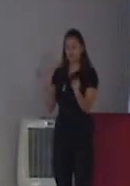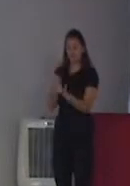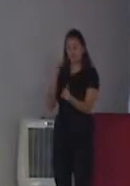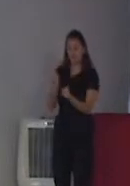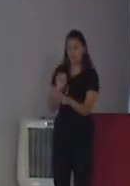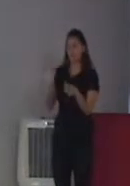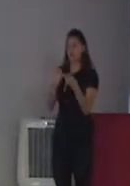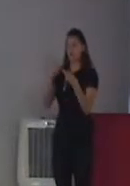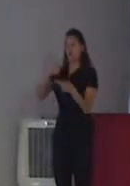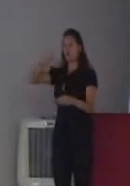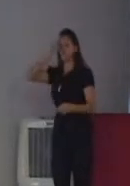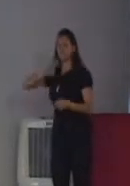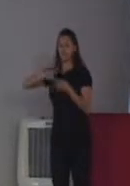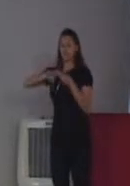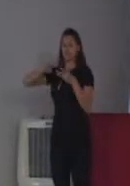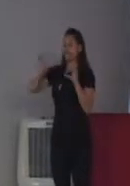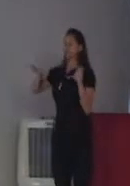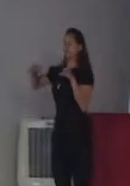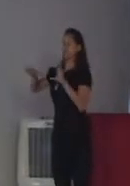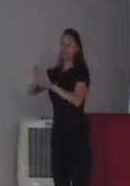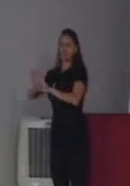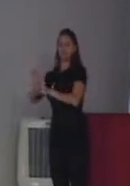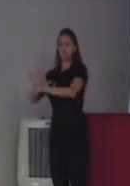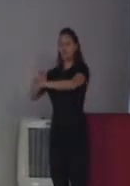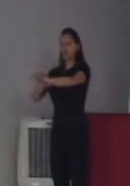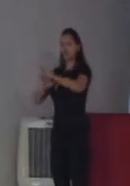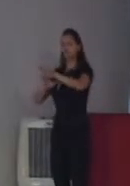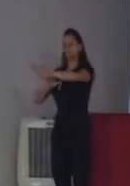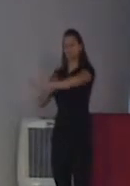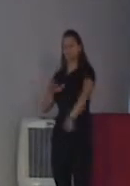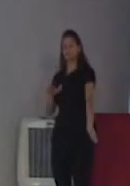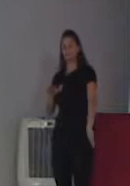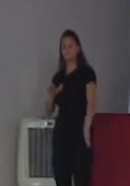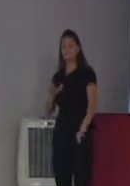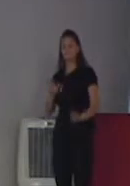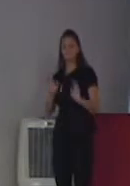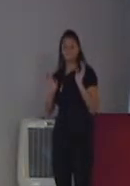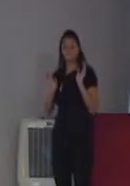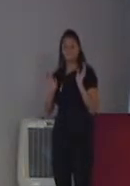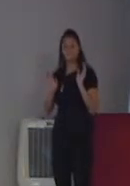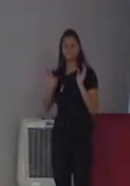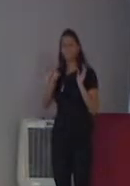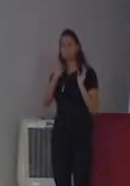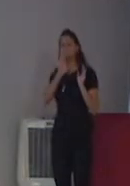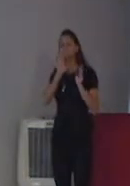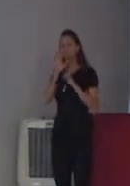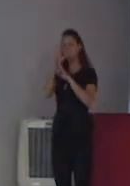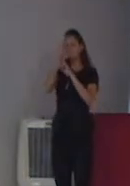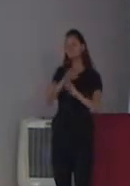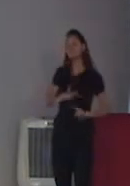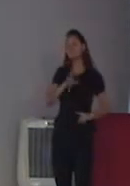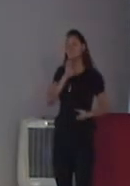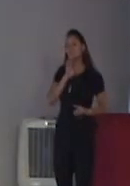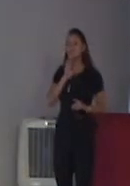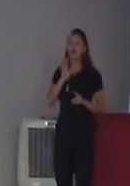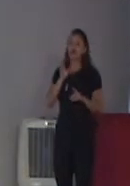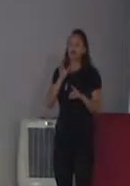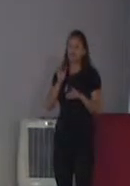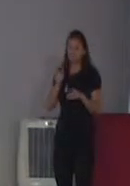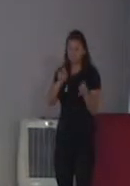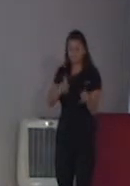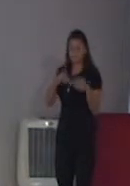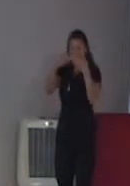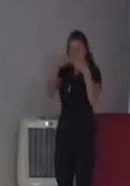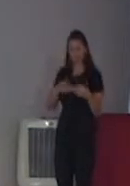tomar decisiones, etcétera, etcétera. Entonces, ¿quiénes quedamos por fuera de esa idea? Pues las personas con